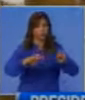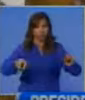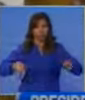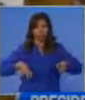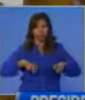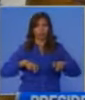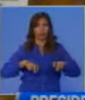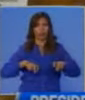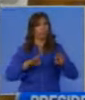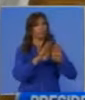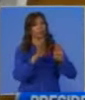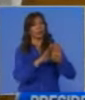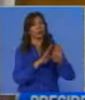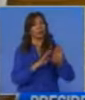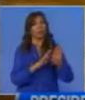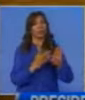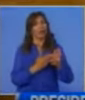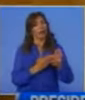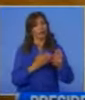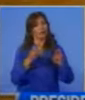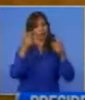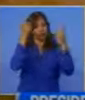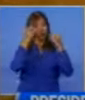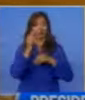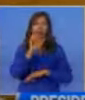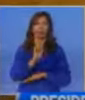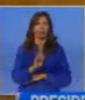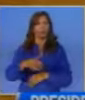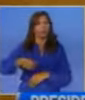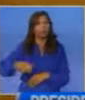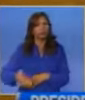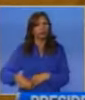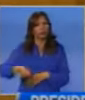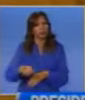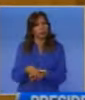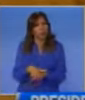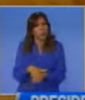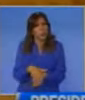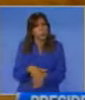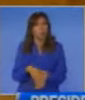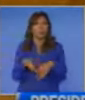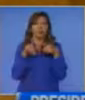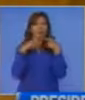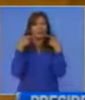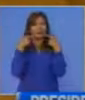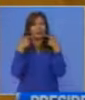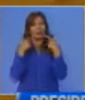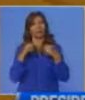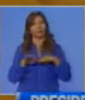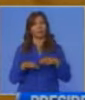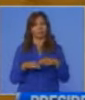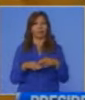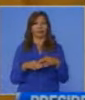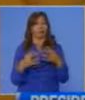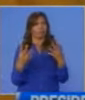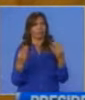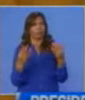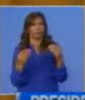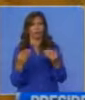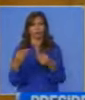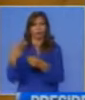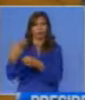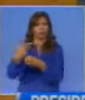la Zarzuela, el monarca hizo su entrada. Con un bastón, ya pasó lento, sonriente pero asombrado de la cantidad de prensa que